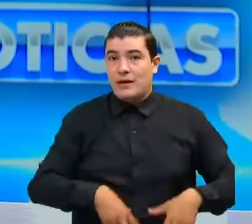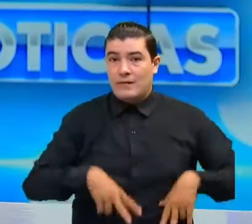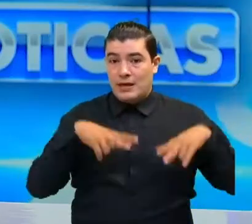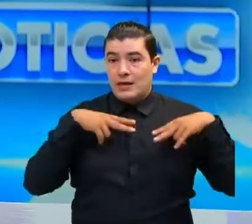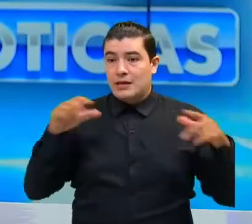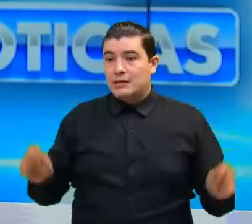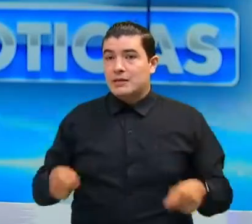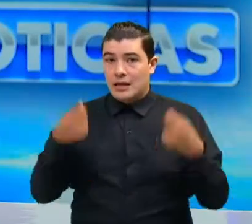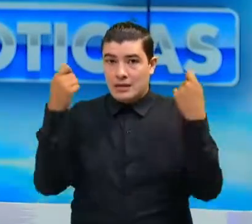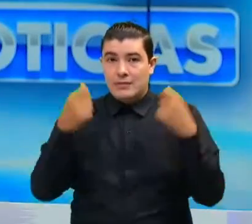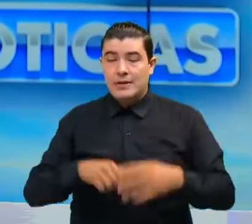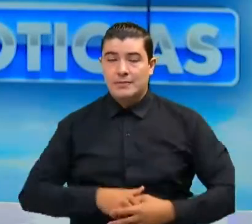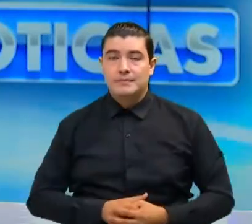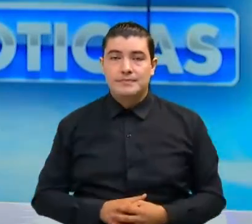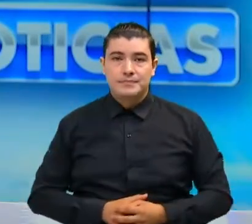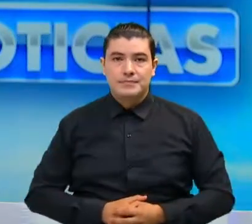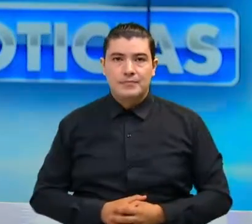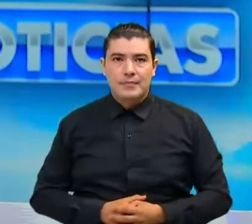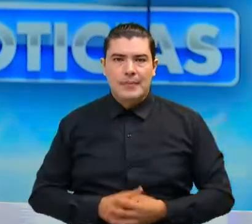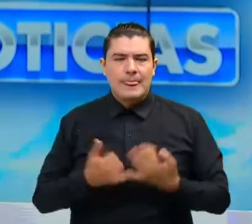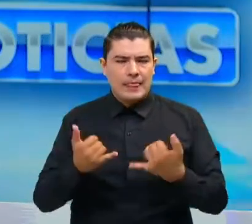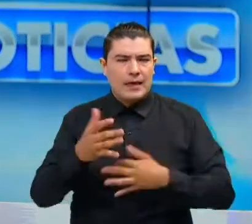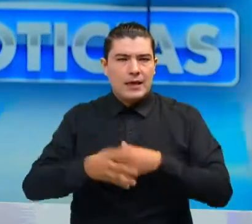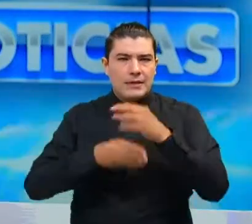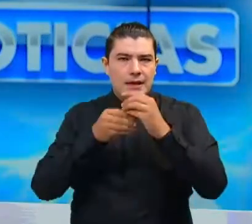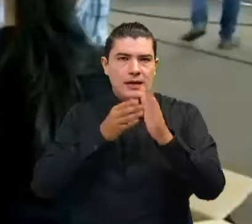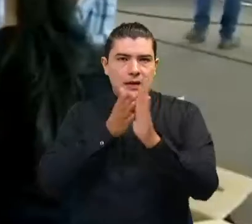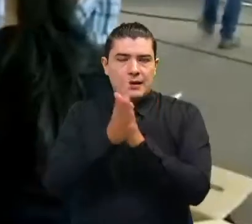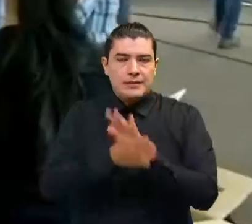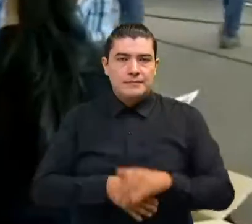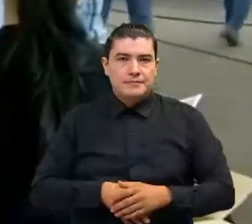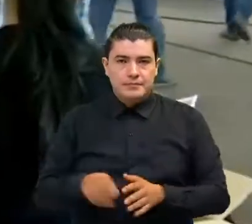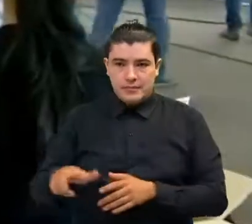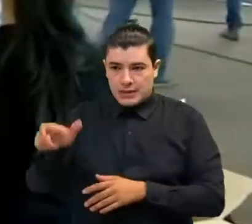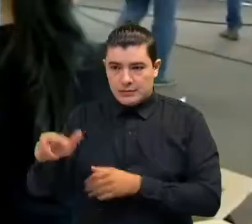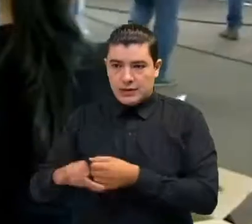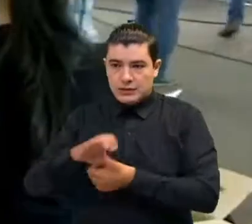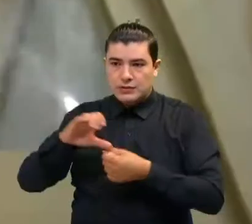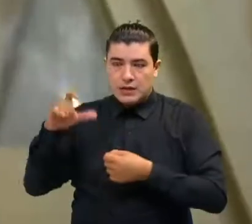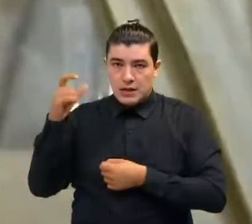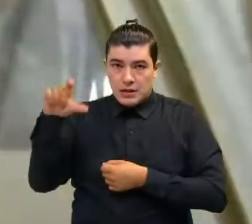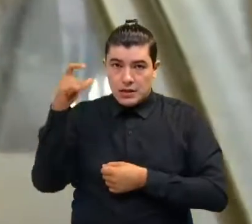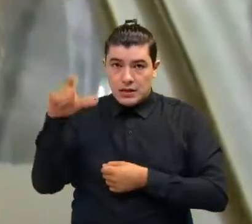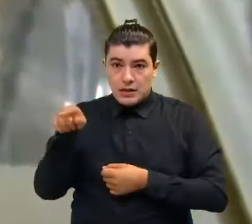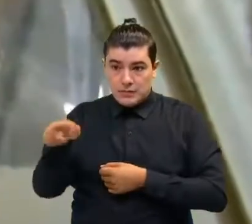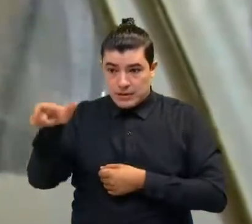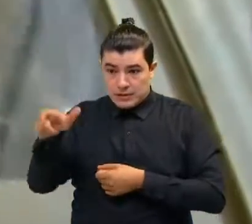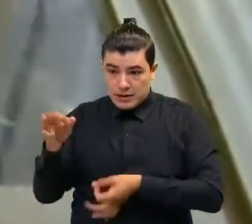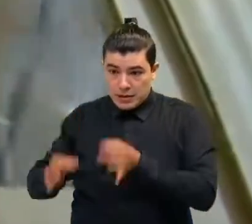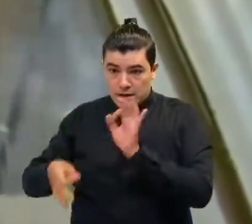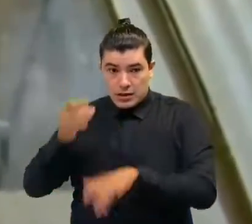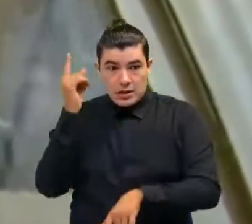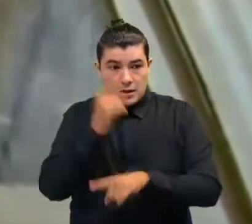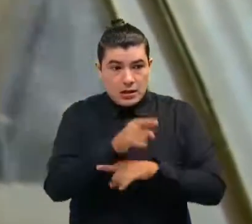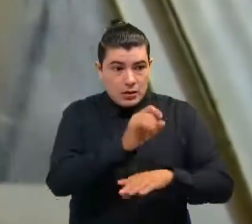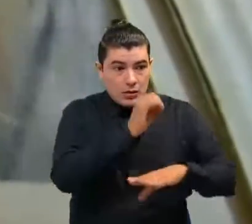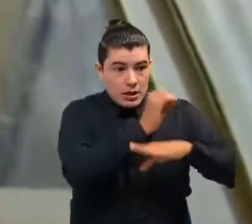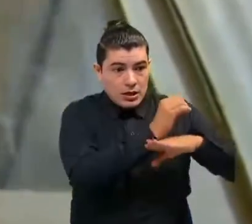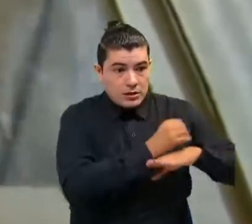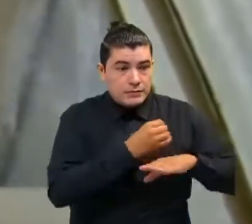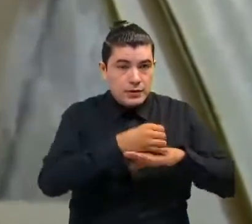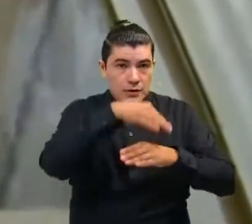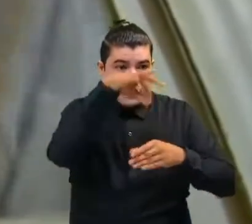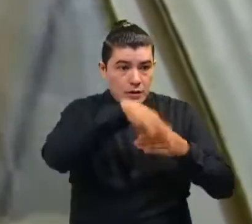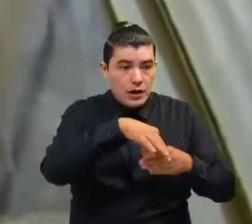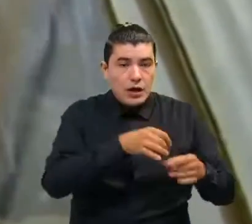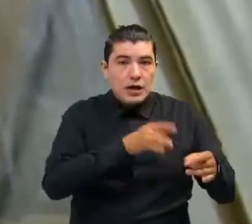Pero continuamos con más temas en Oriente Noticias, pues en Cúcuta, luego que un juez de la República ordenara a los organismos electorales poner fecha para